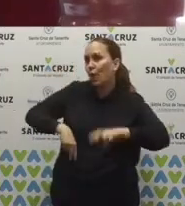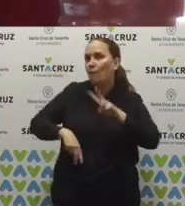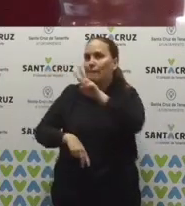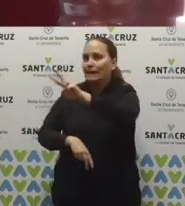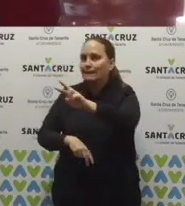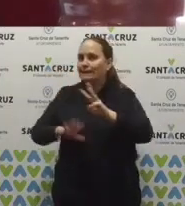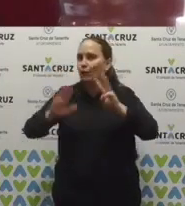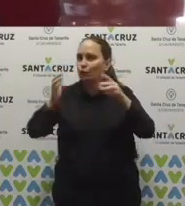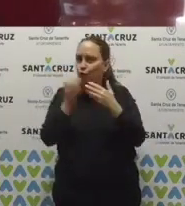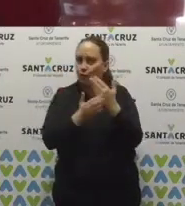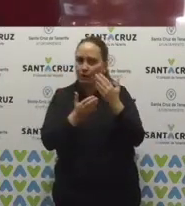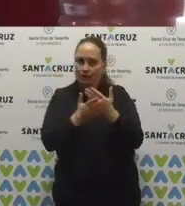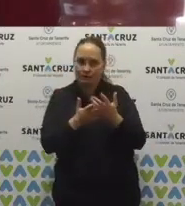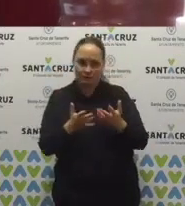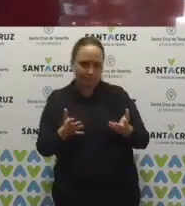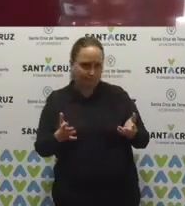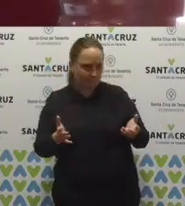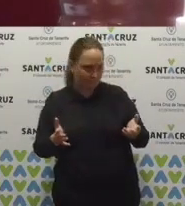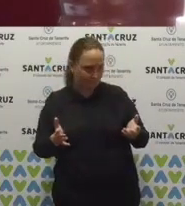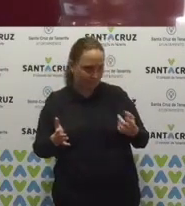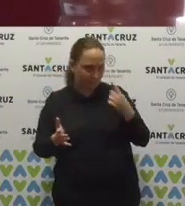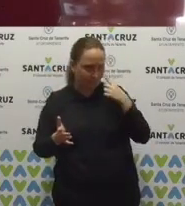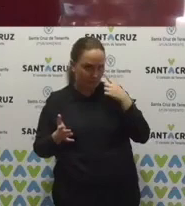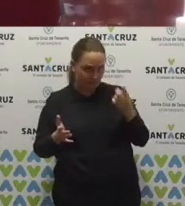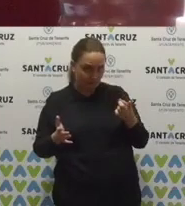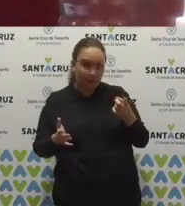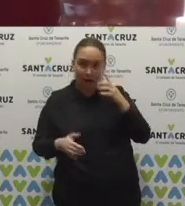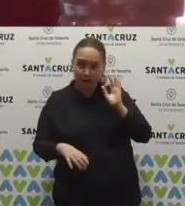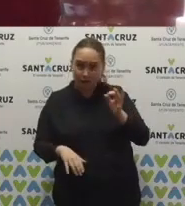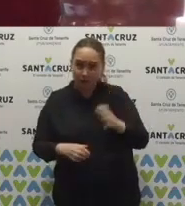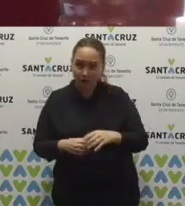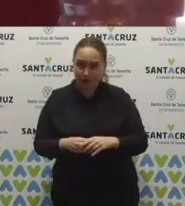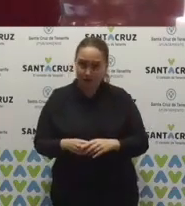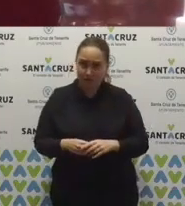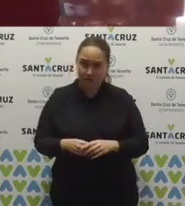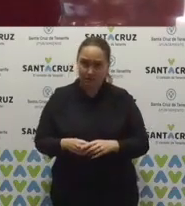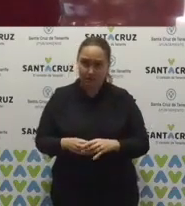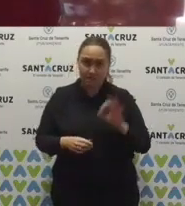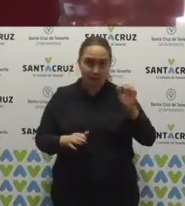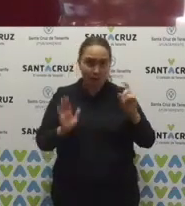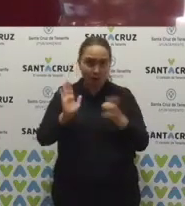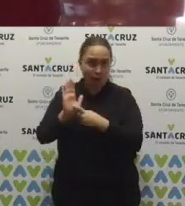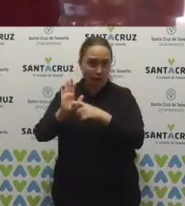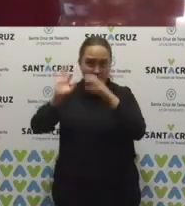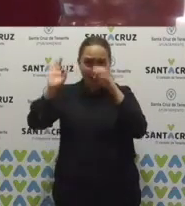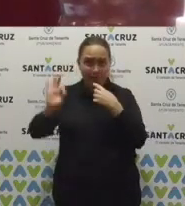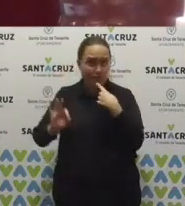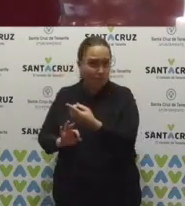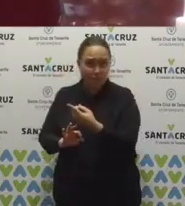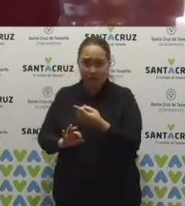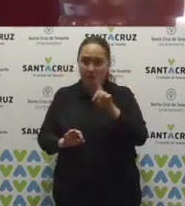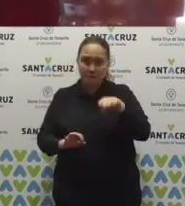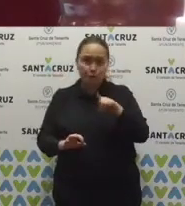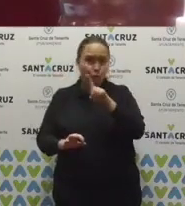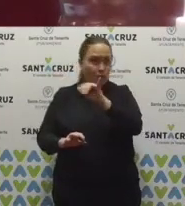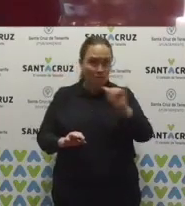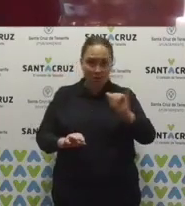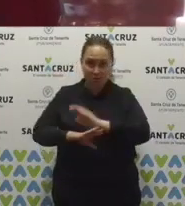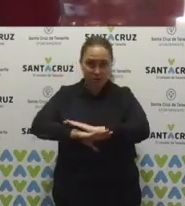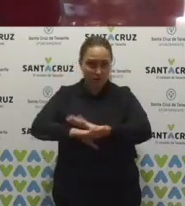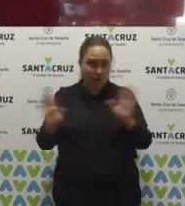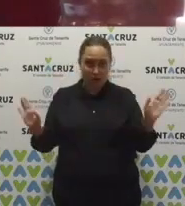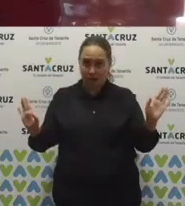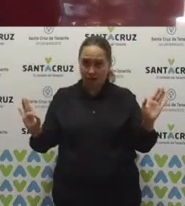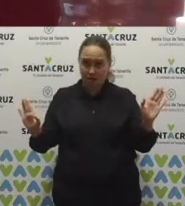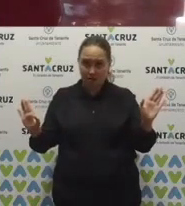27 y serían cierto pero sería lo que dice la ley y lo que cuando había otro